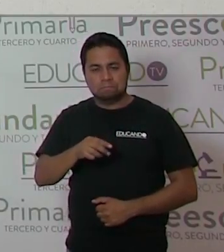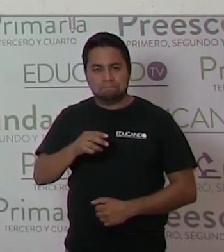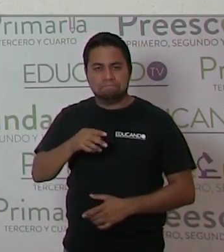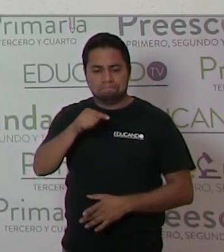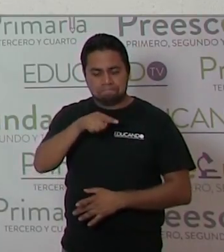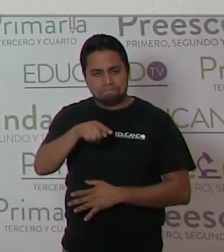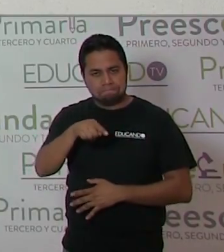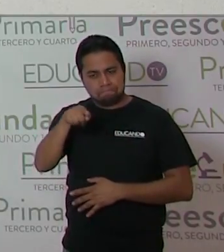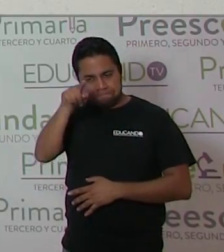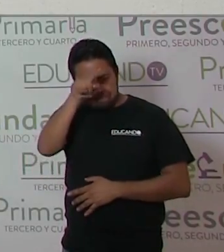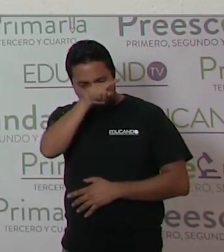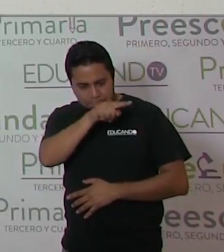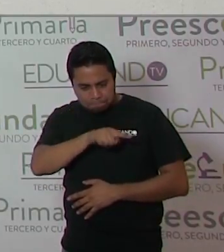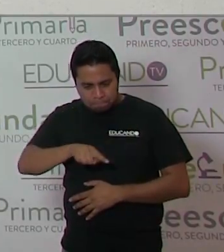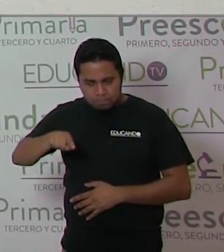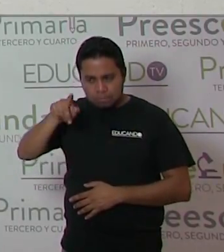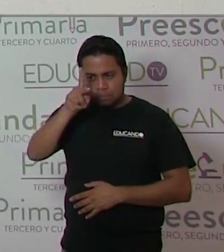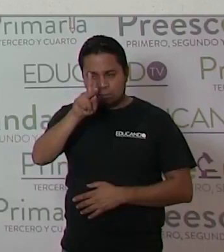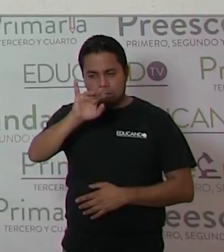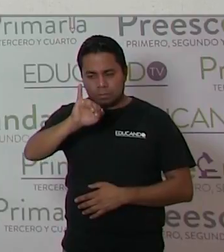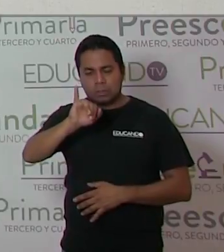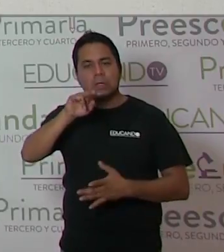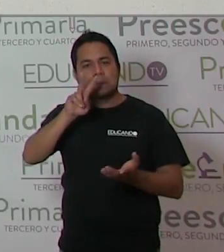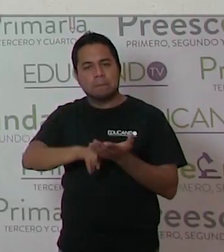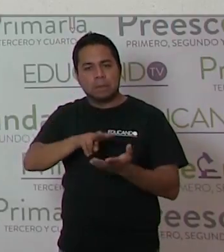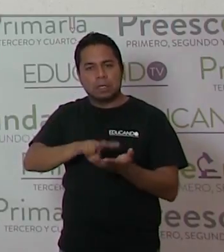buscando la circunferencia, pi vale